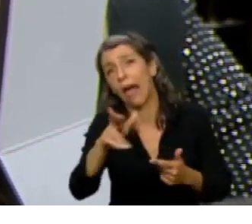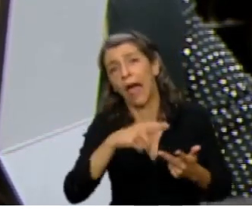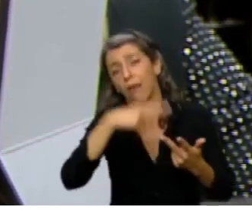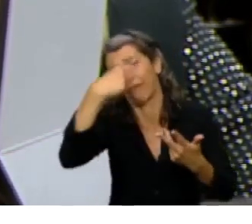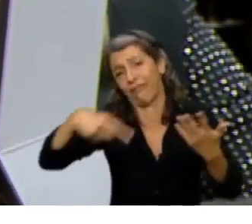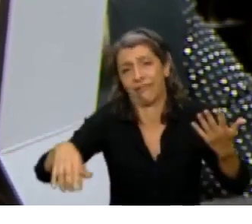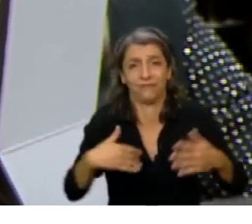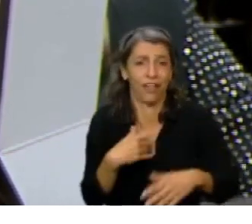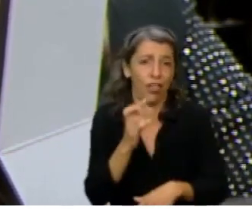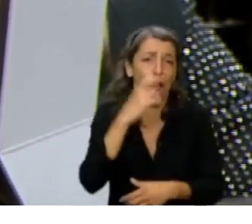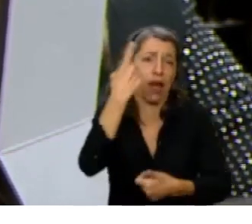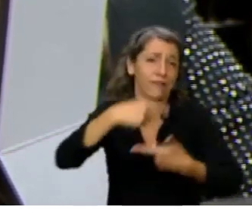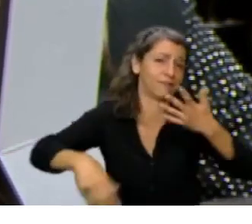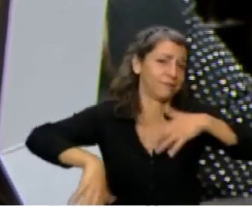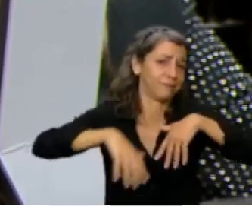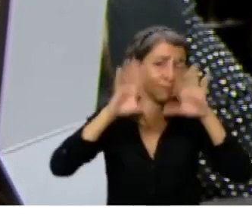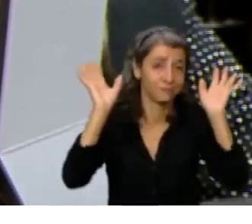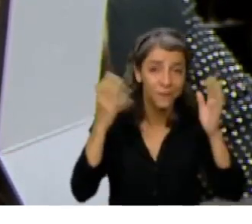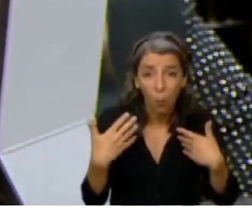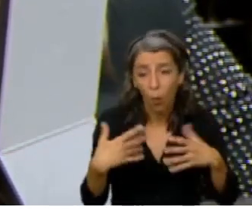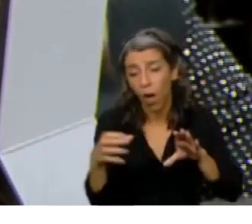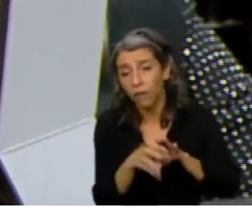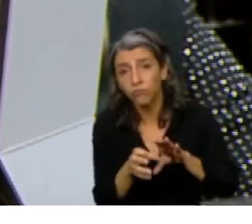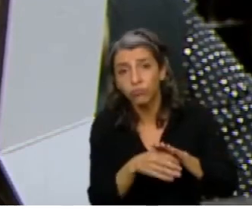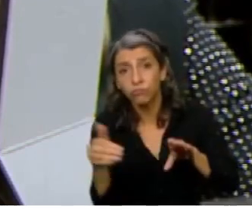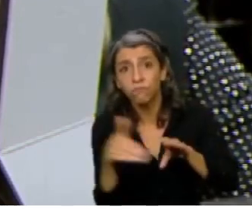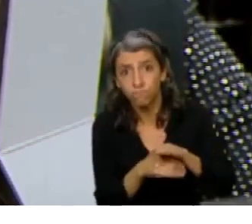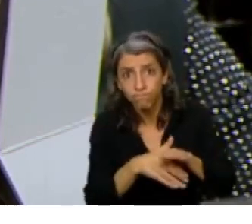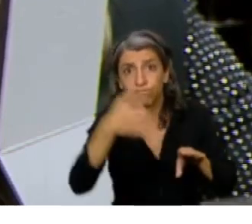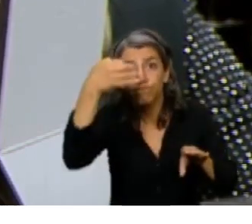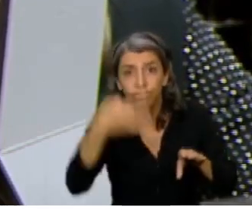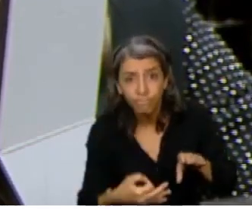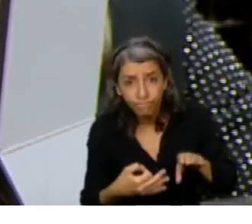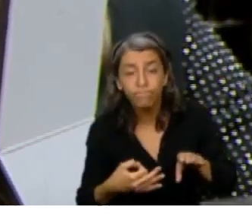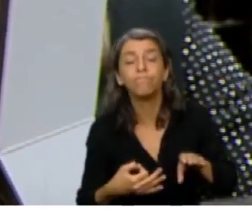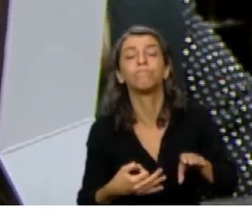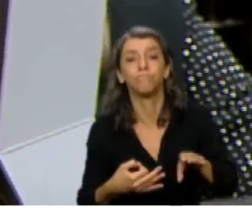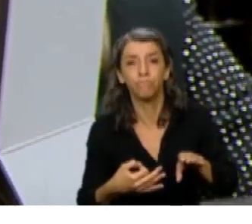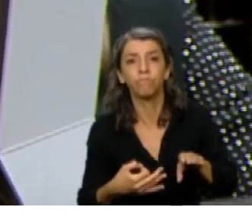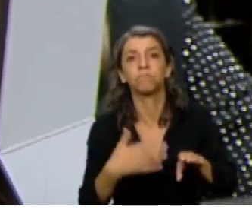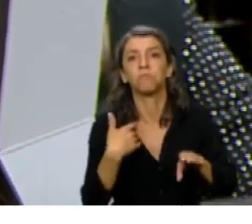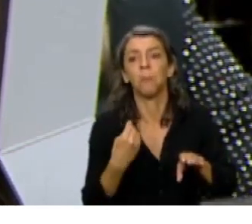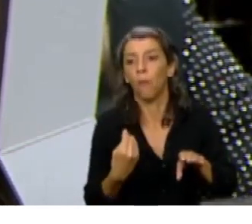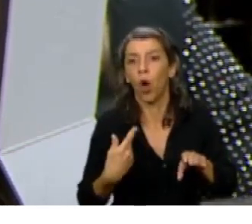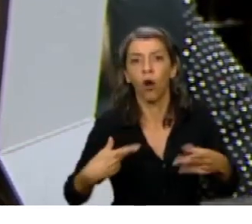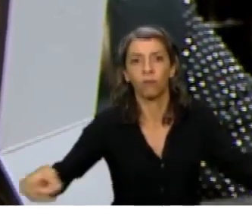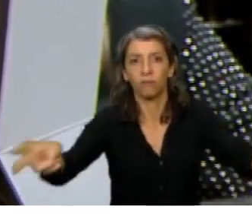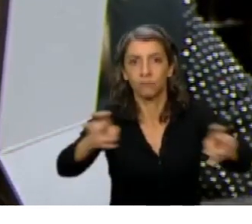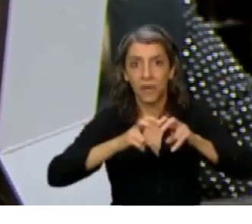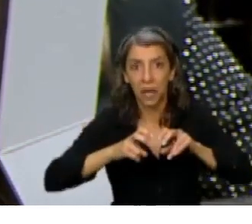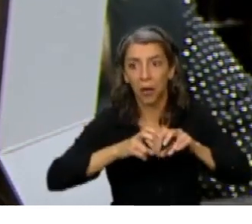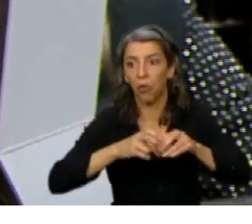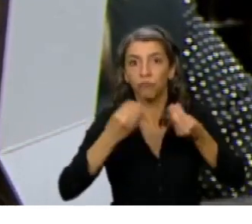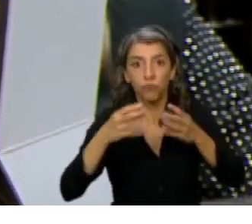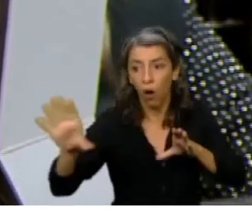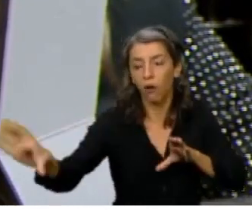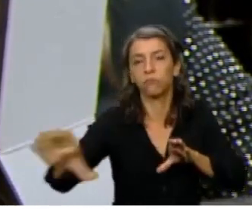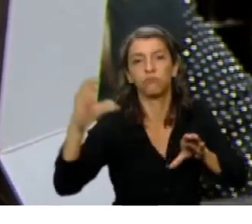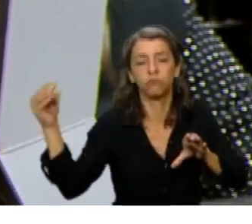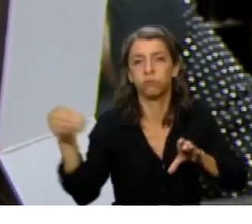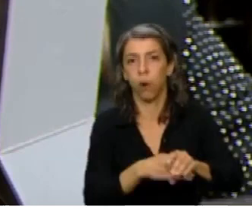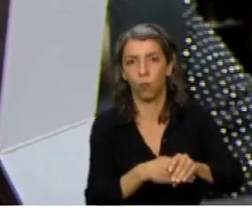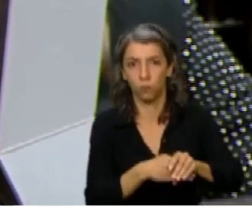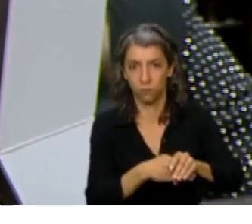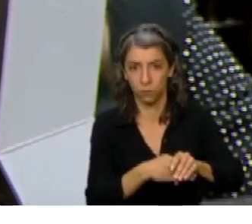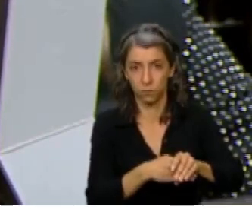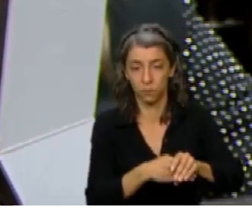más. Se podrían acumular reservas genuinas con el exceso de recaudación que este presupuesto va a contar durante